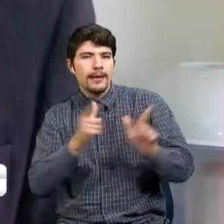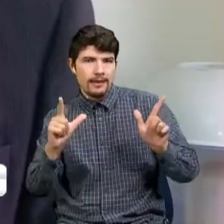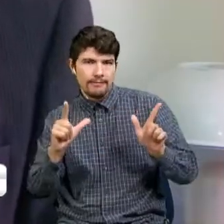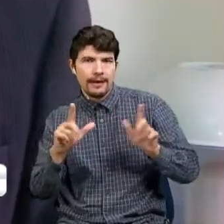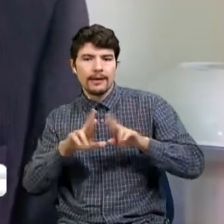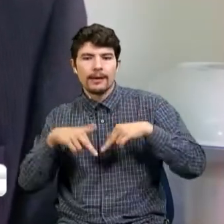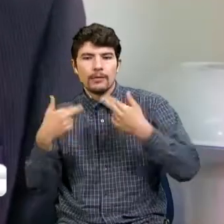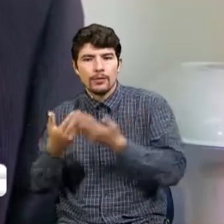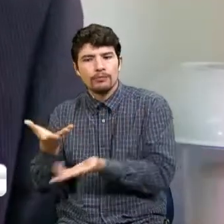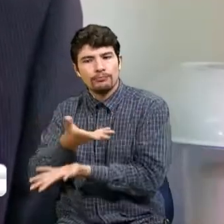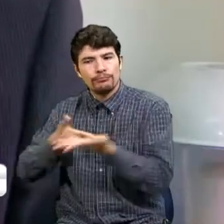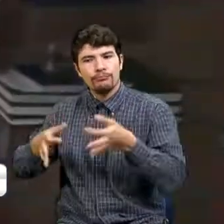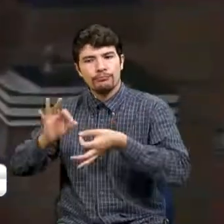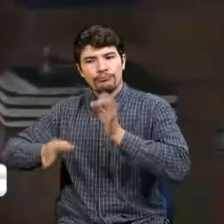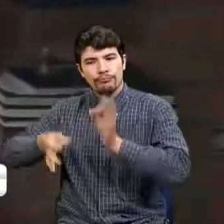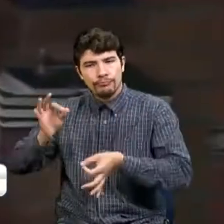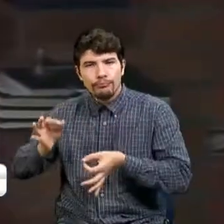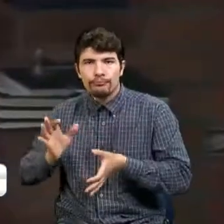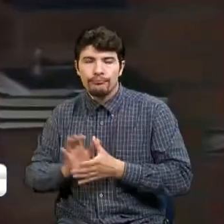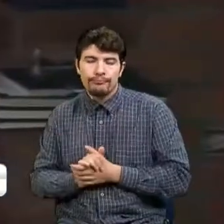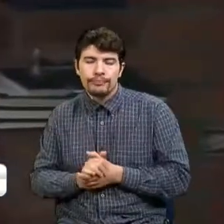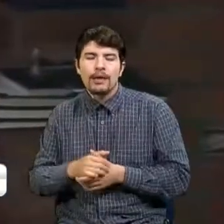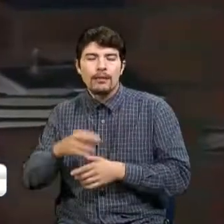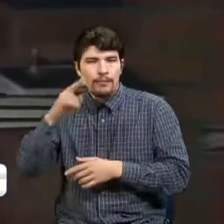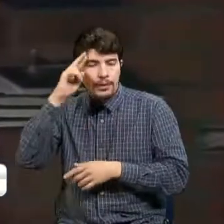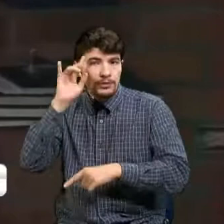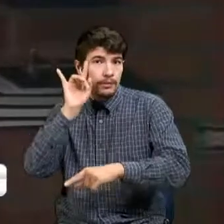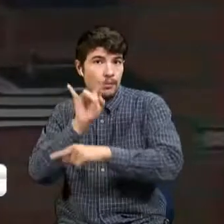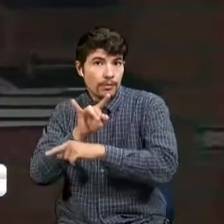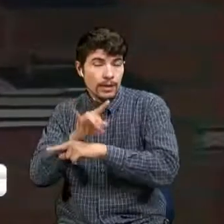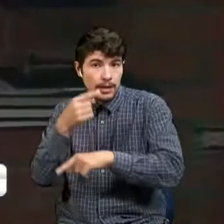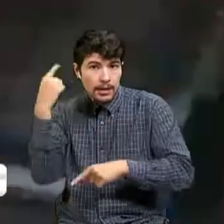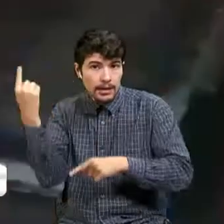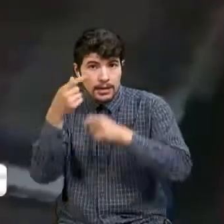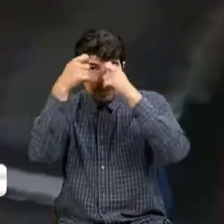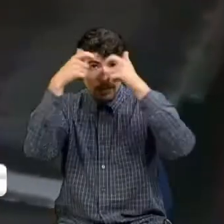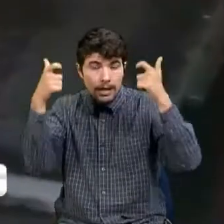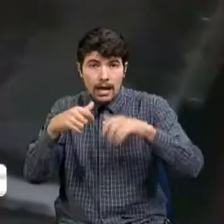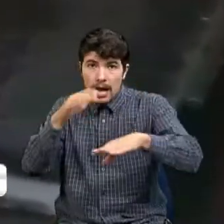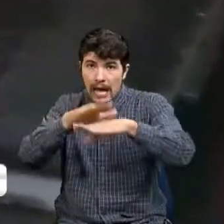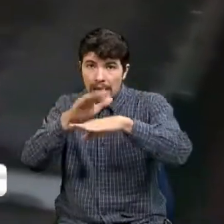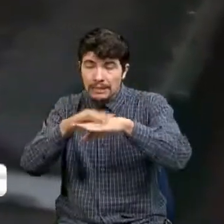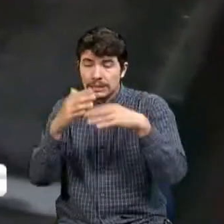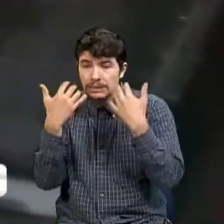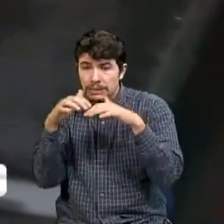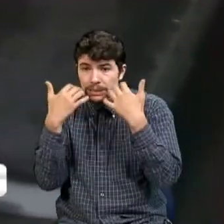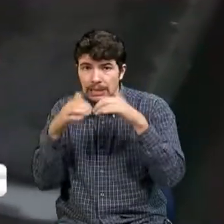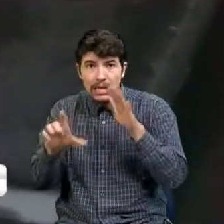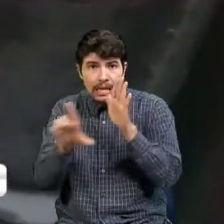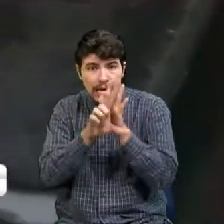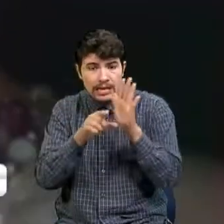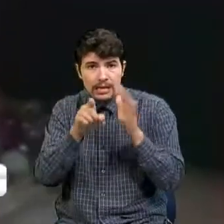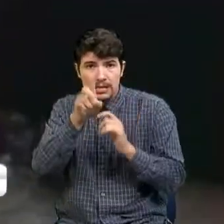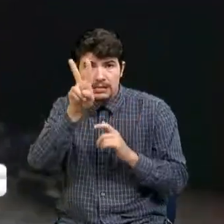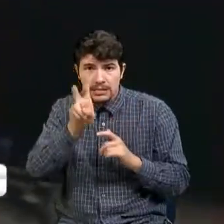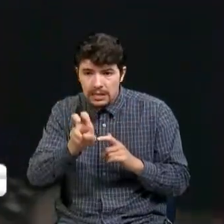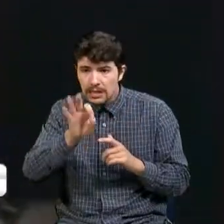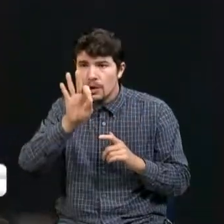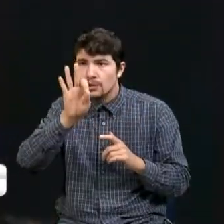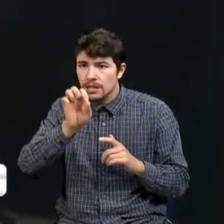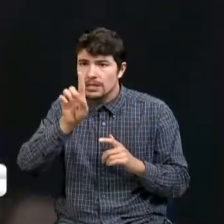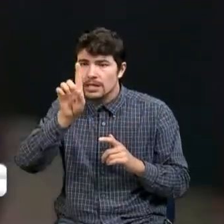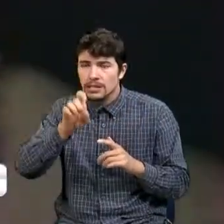ante los juzgados de control de garantías la procuraduría general de la nación advirtió que el temor de esta ley 1786